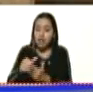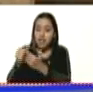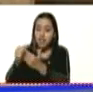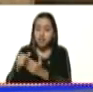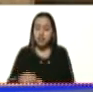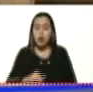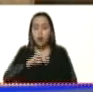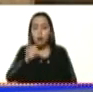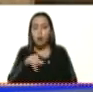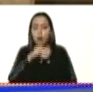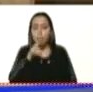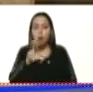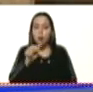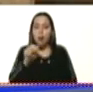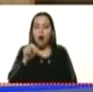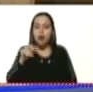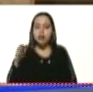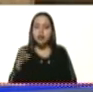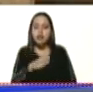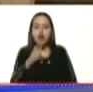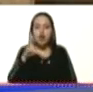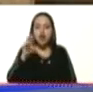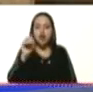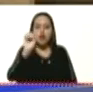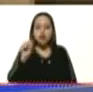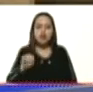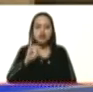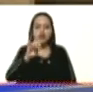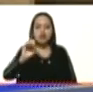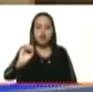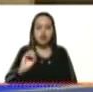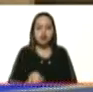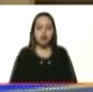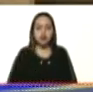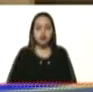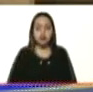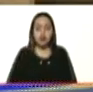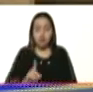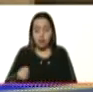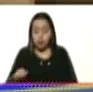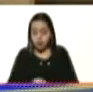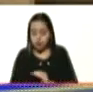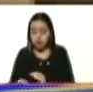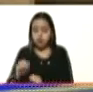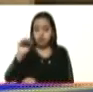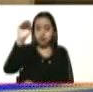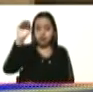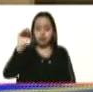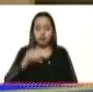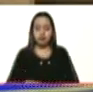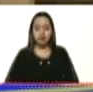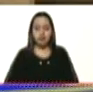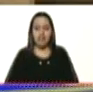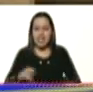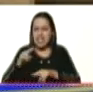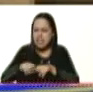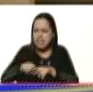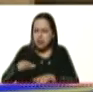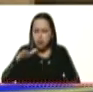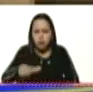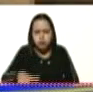Juancito, Juan Germán Rocio Nieves. Y desde muy temprana edad